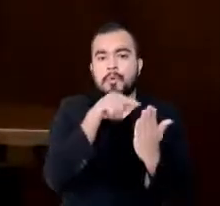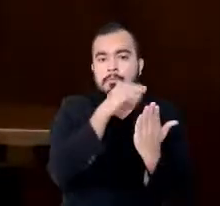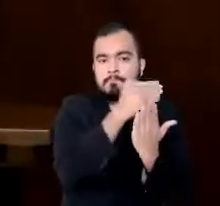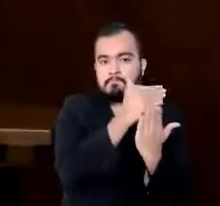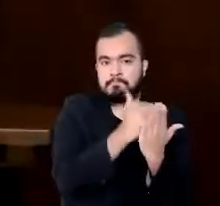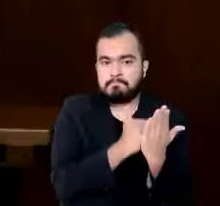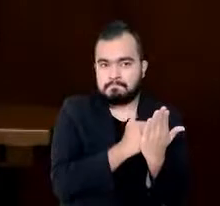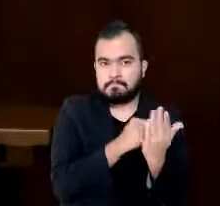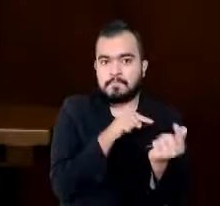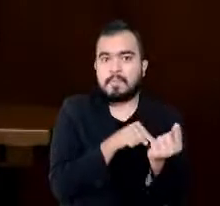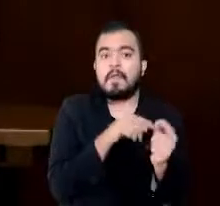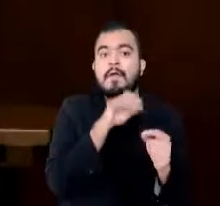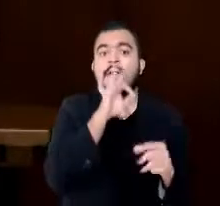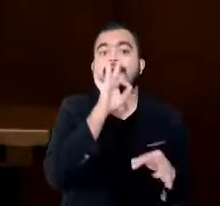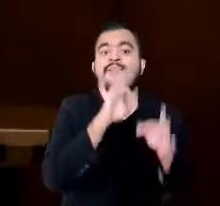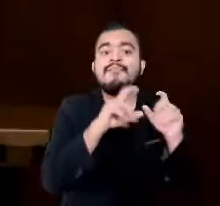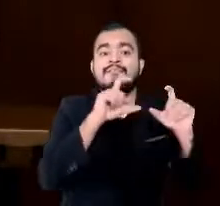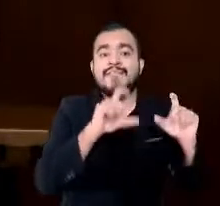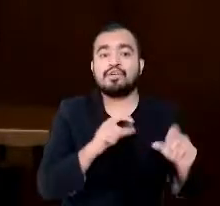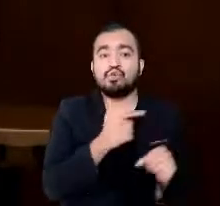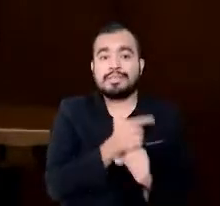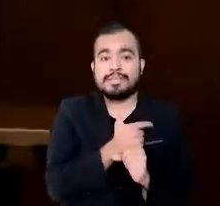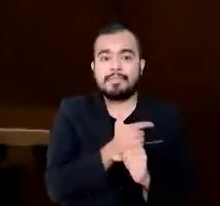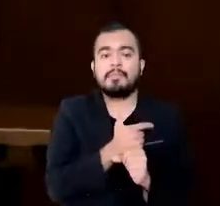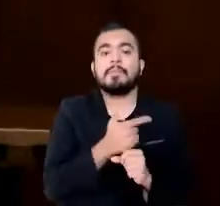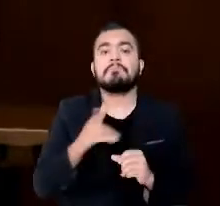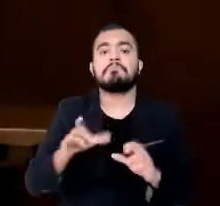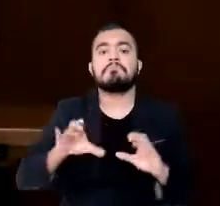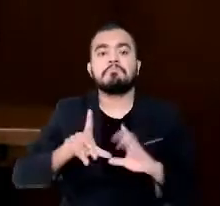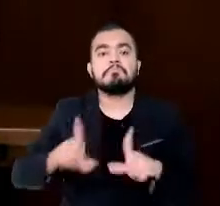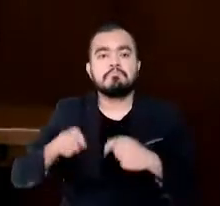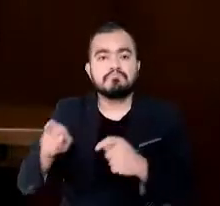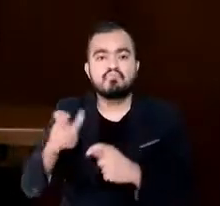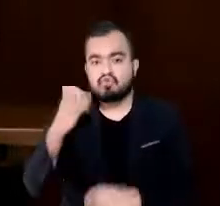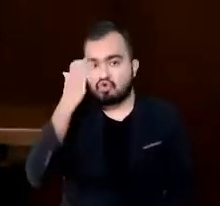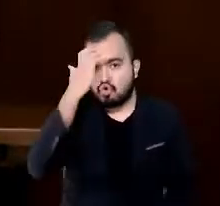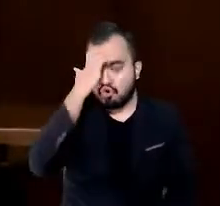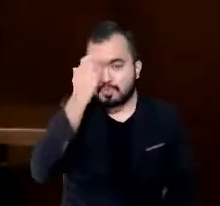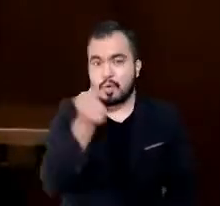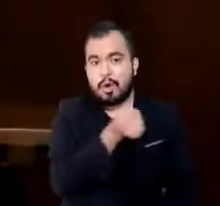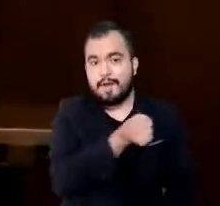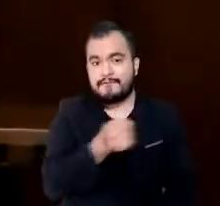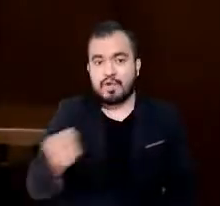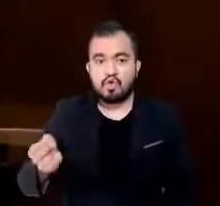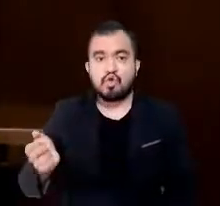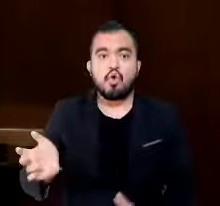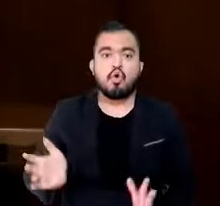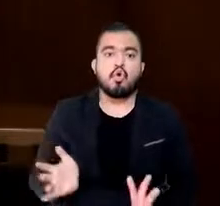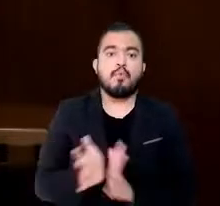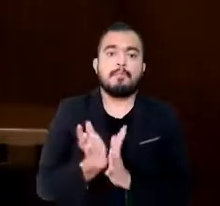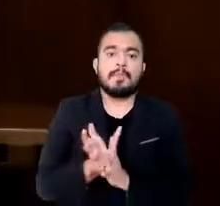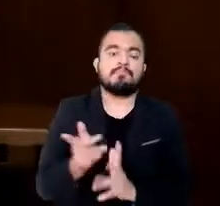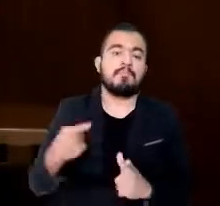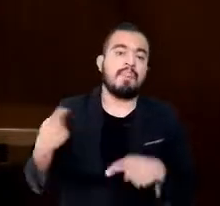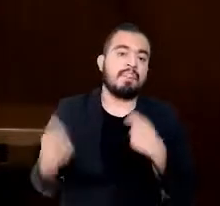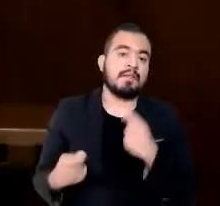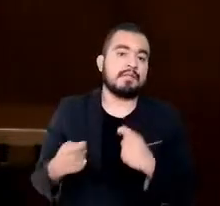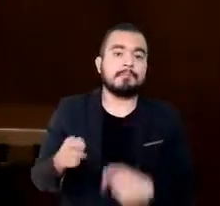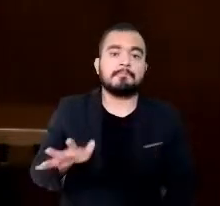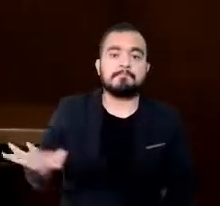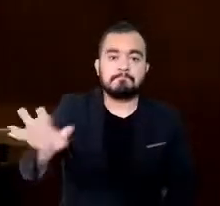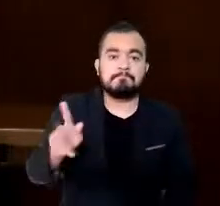siguientes. Fracción 7ª. Certificar conocimientos, habilidades, competencias y destrezas a las personas